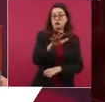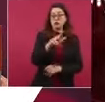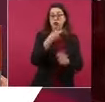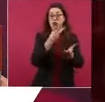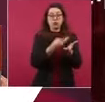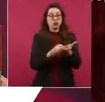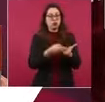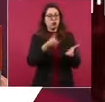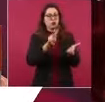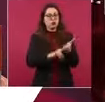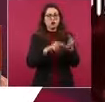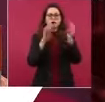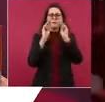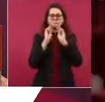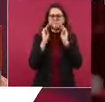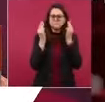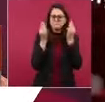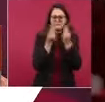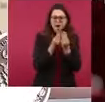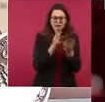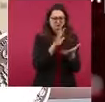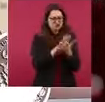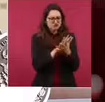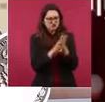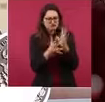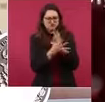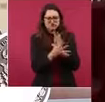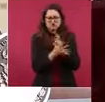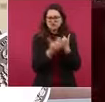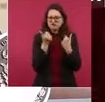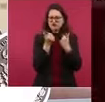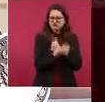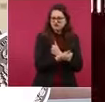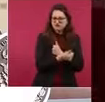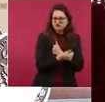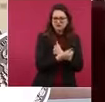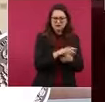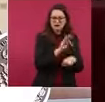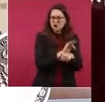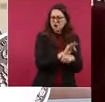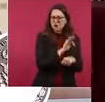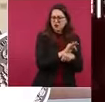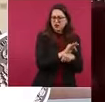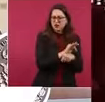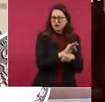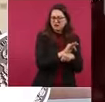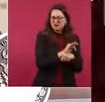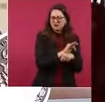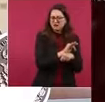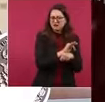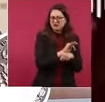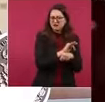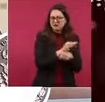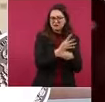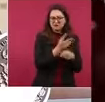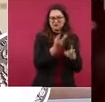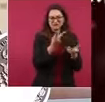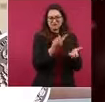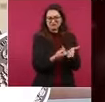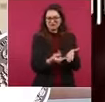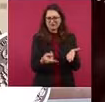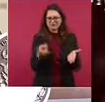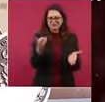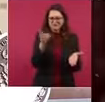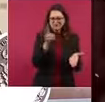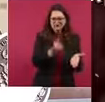tercero, García Luna responsable, culpable, con la anuencia de Calderón. Entonces, lo que responde Felipe